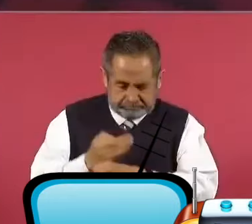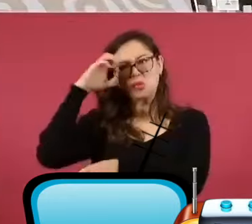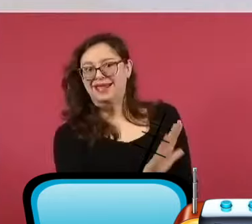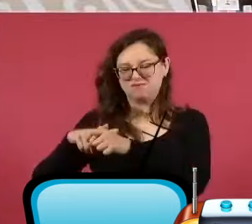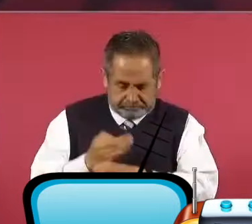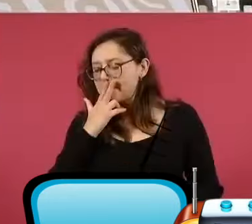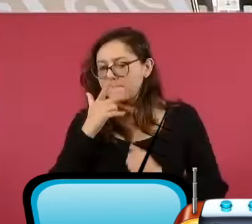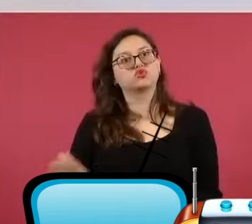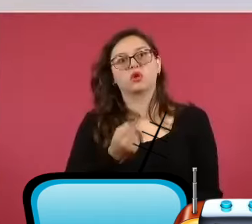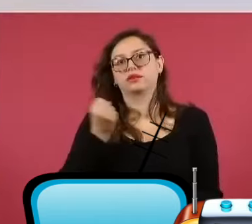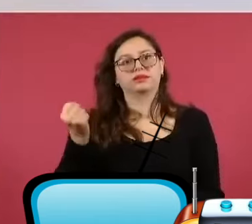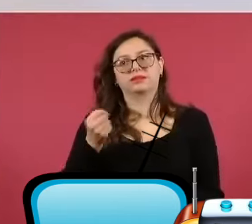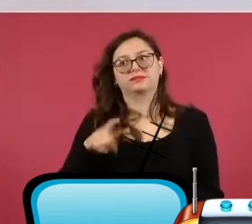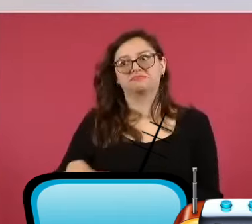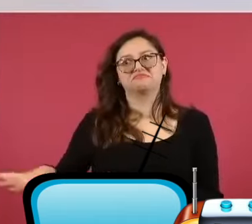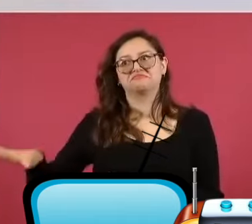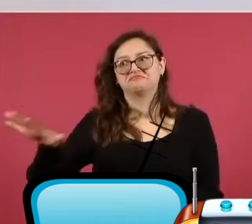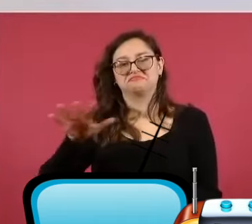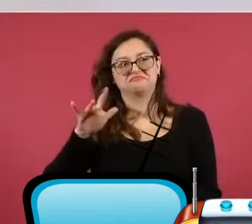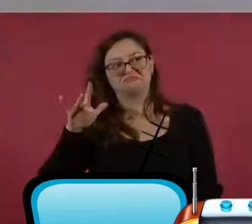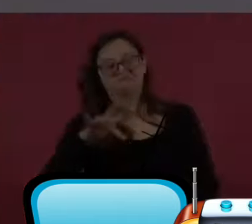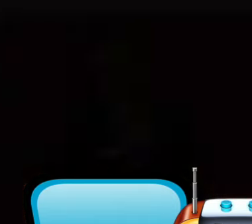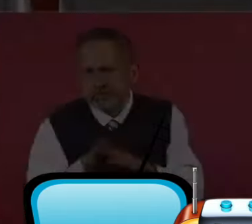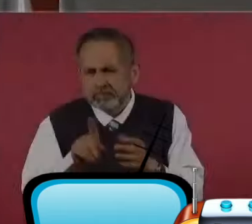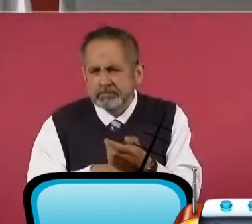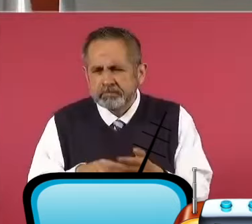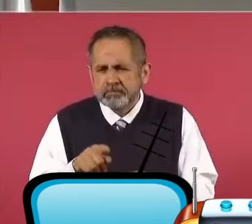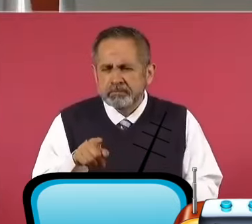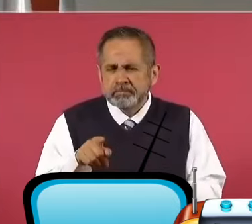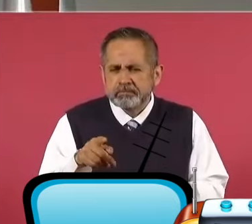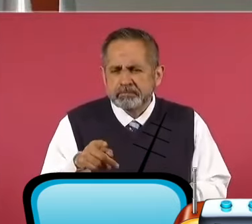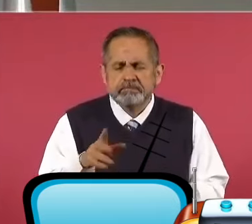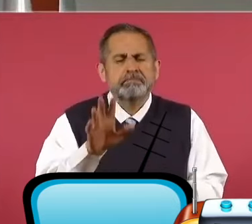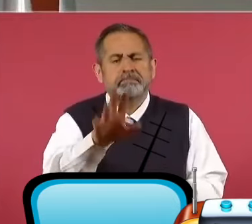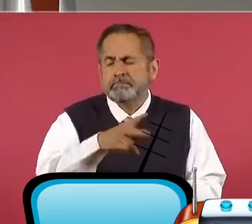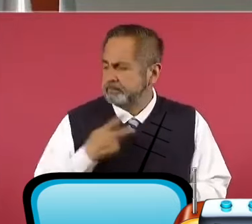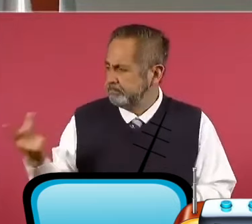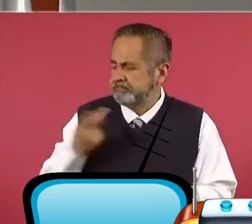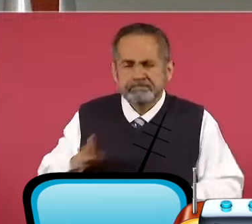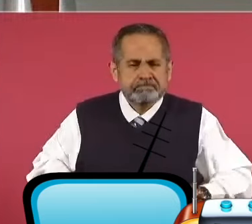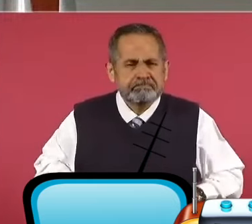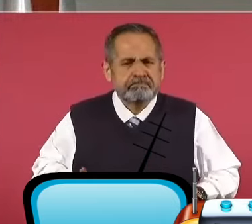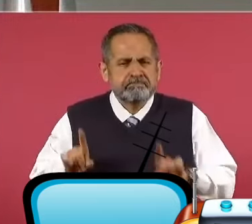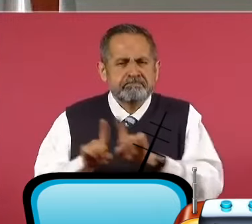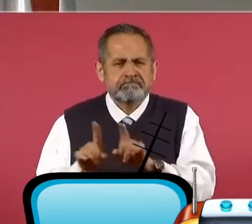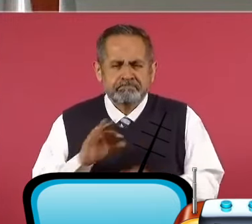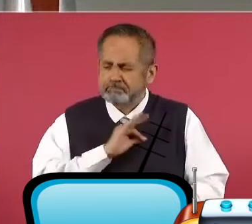importa cuánto nos cueste, ni el precio que tengamos que pagar.